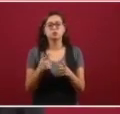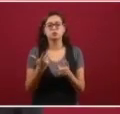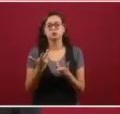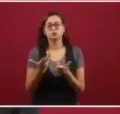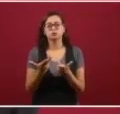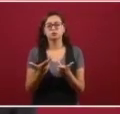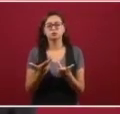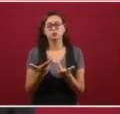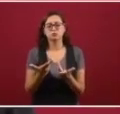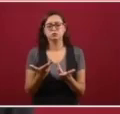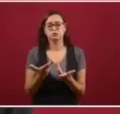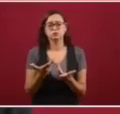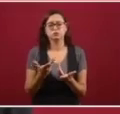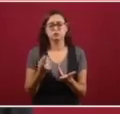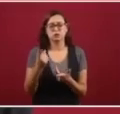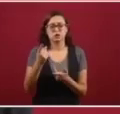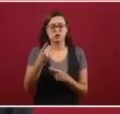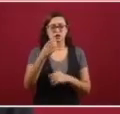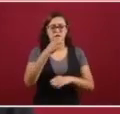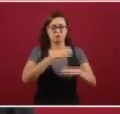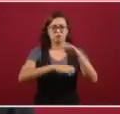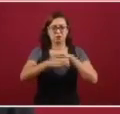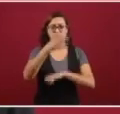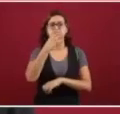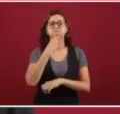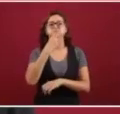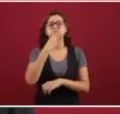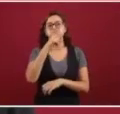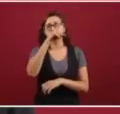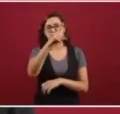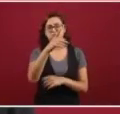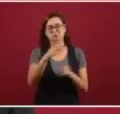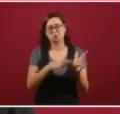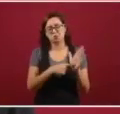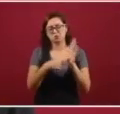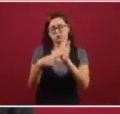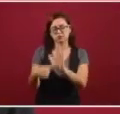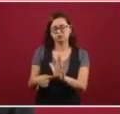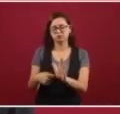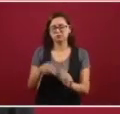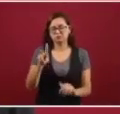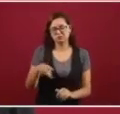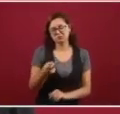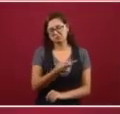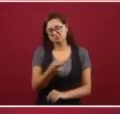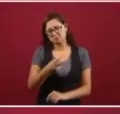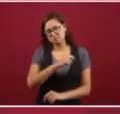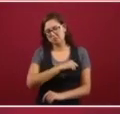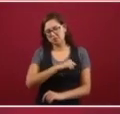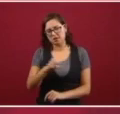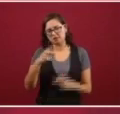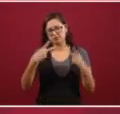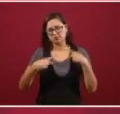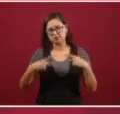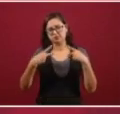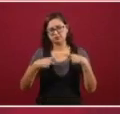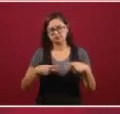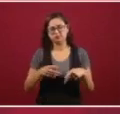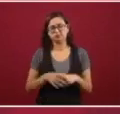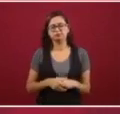presentaron de la Embajada de Israel en México. Entonces,